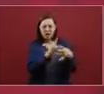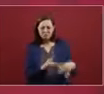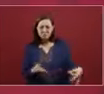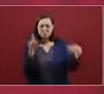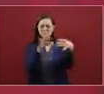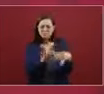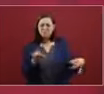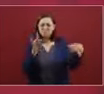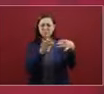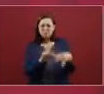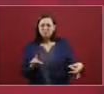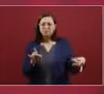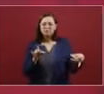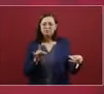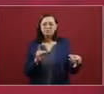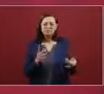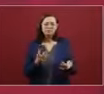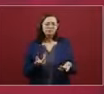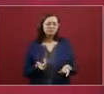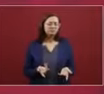argumentar